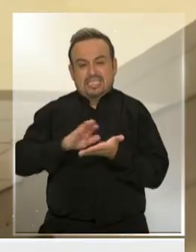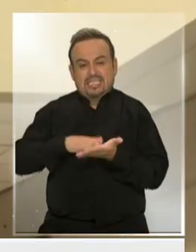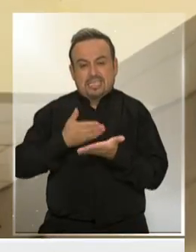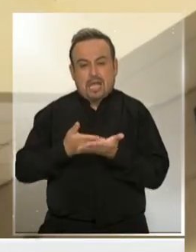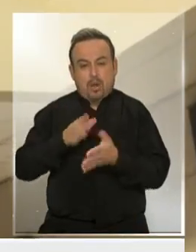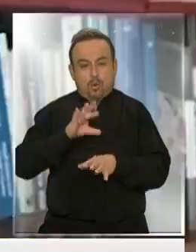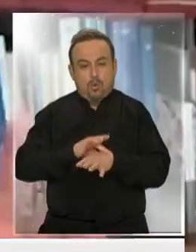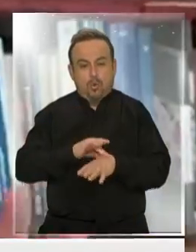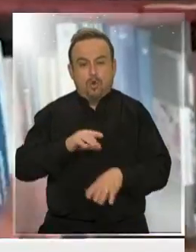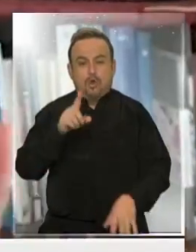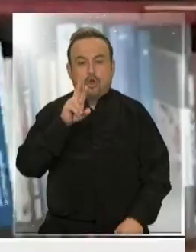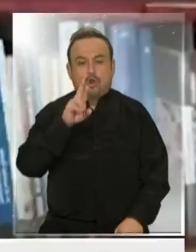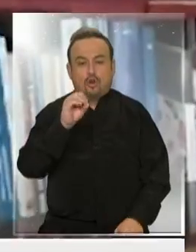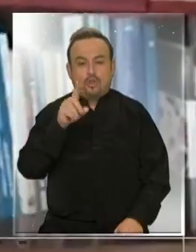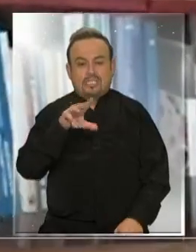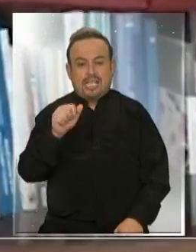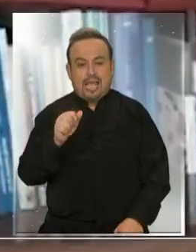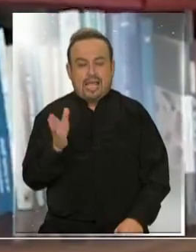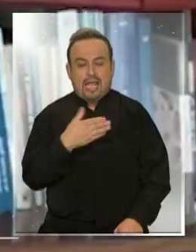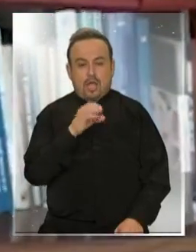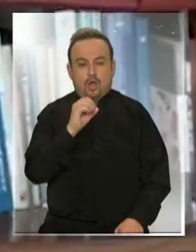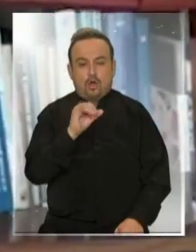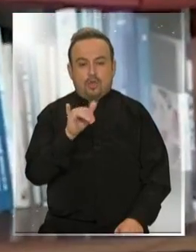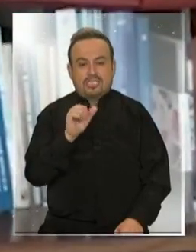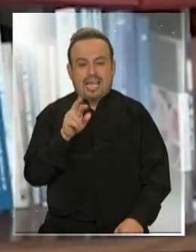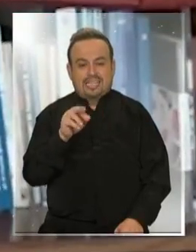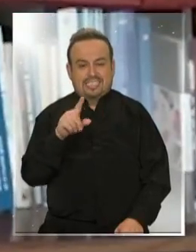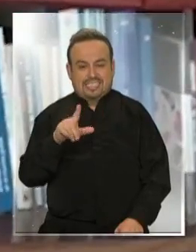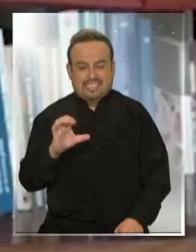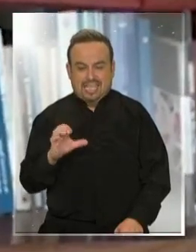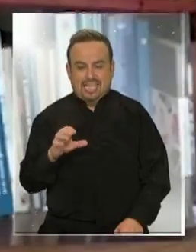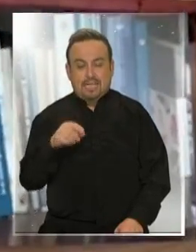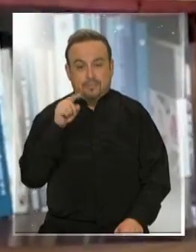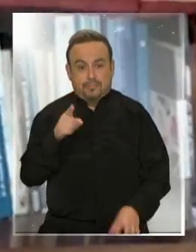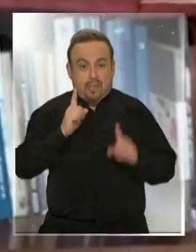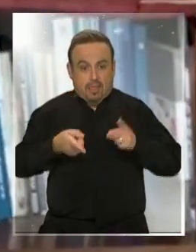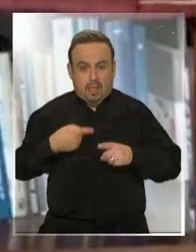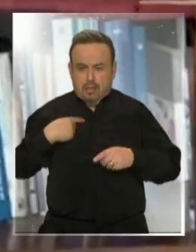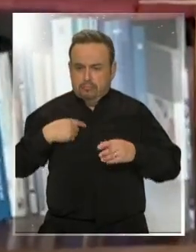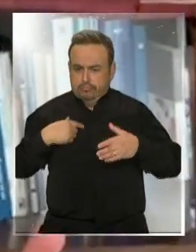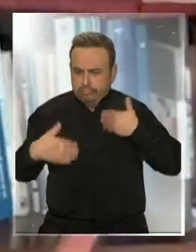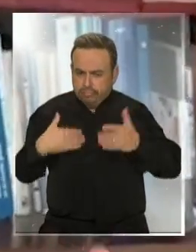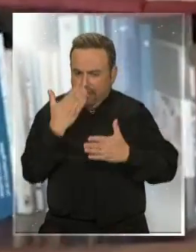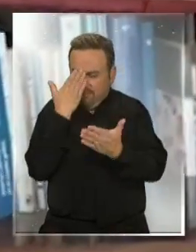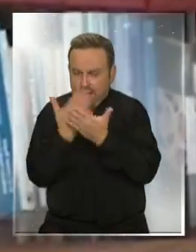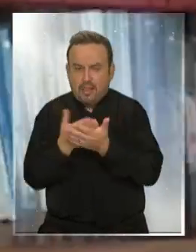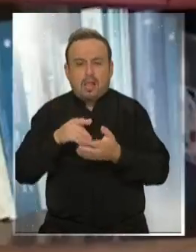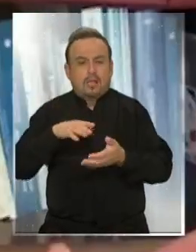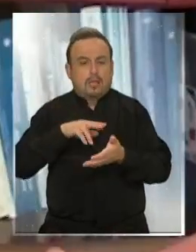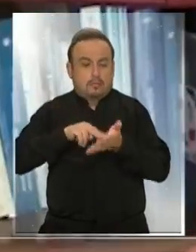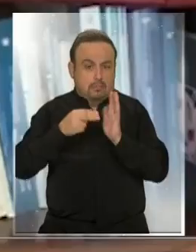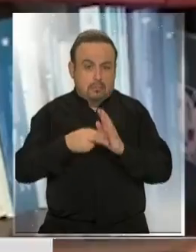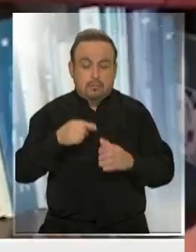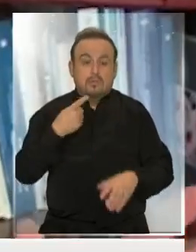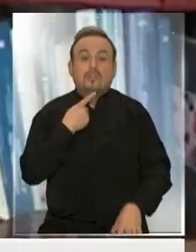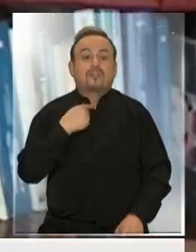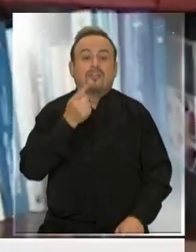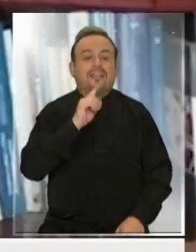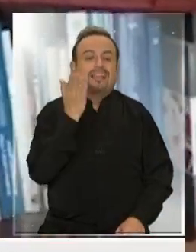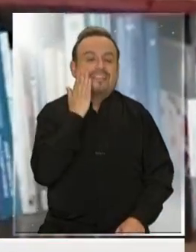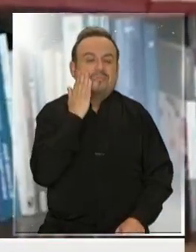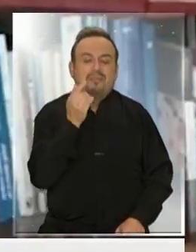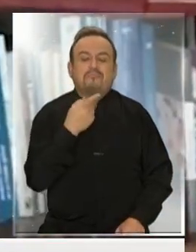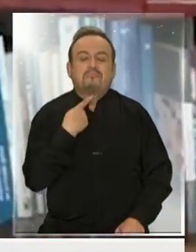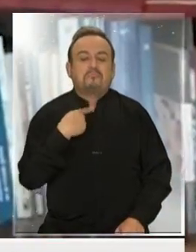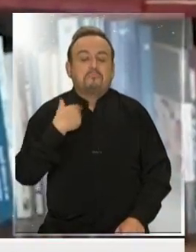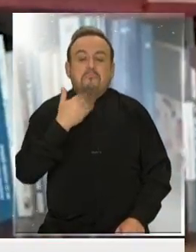Ollarse. Aún así, capacidad, liderazgo es lo que debe tener un ministro de Salud para enfrentar situaciones complejas. No nos interesa que sea simpático,